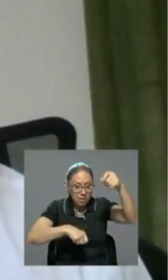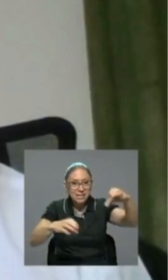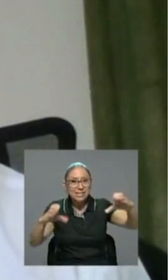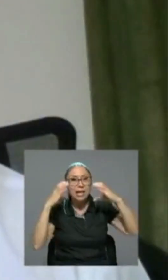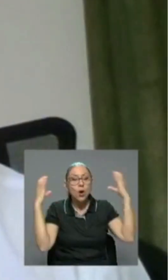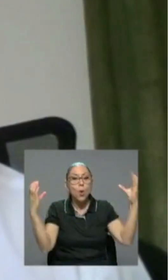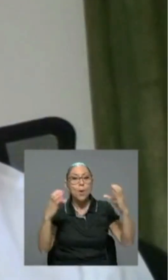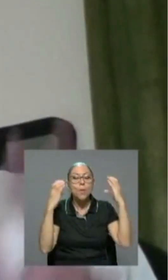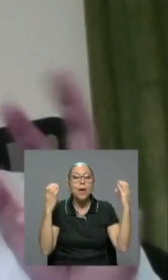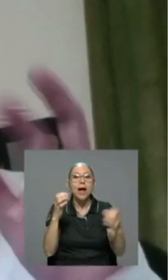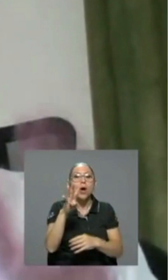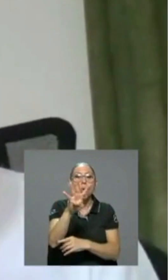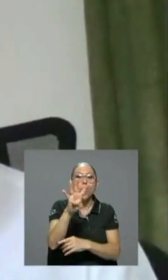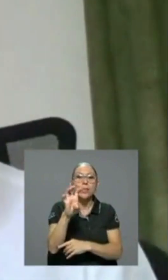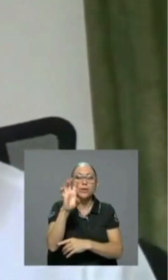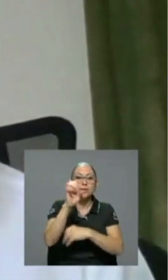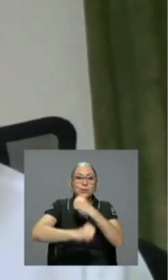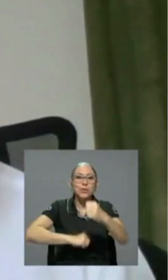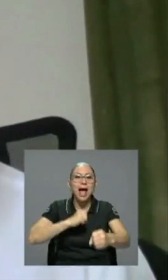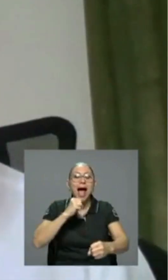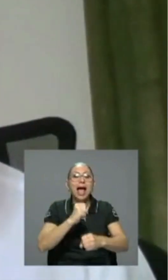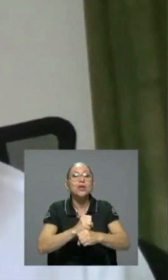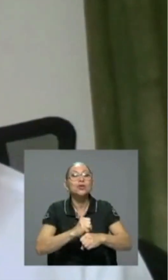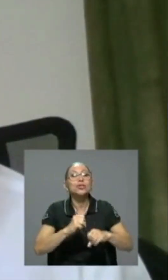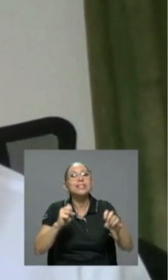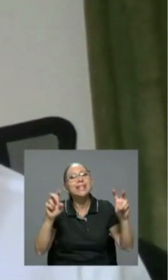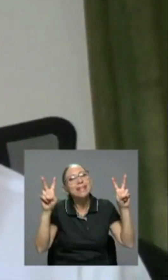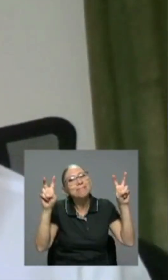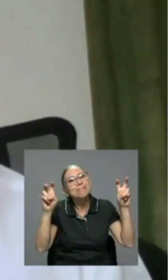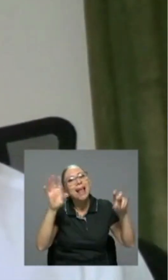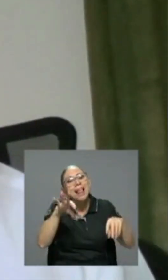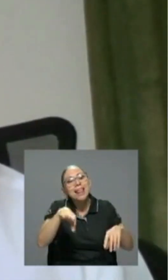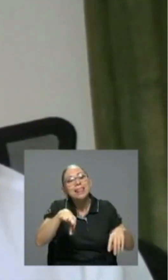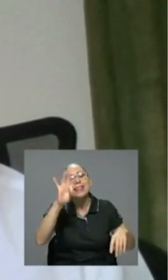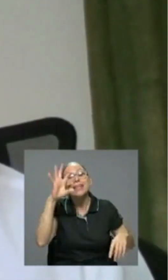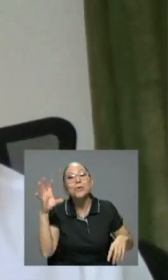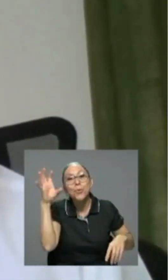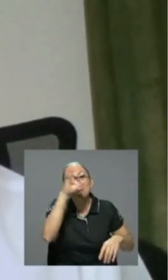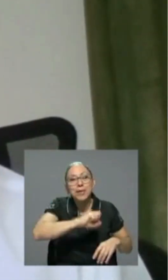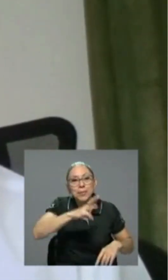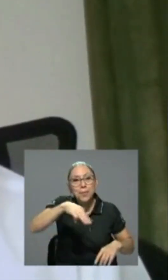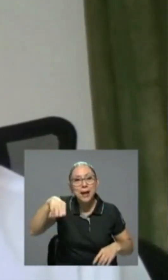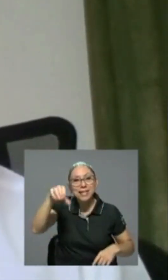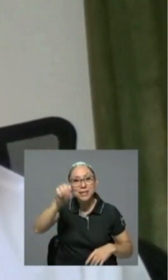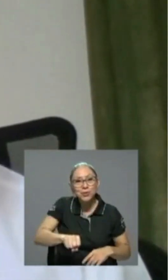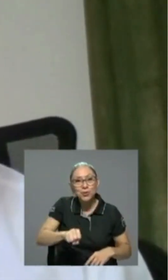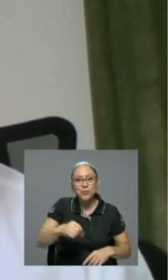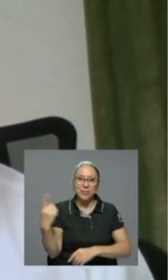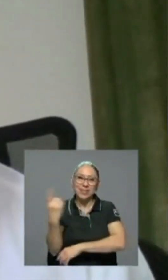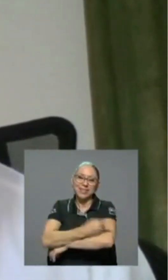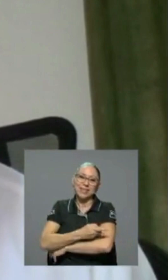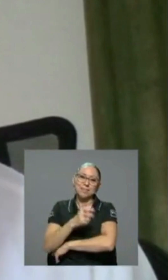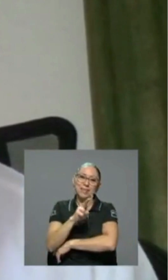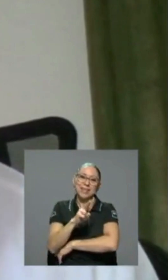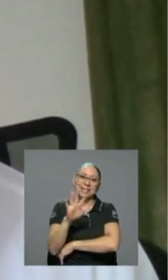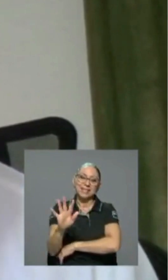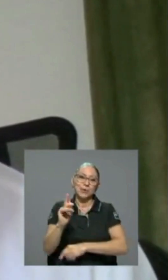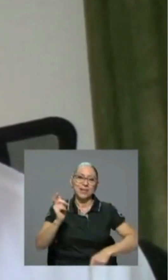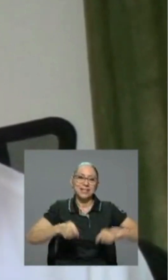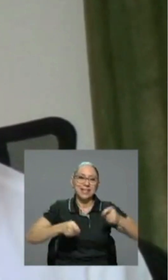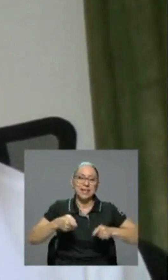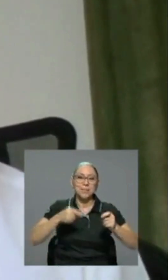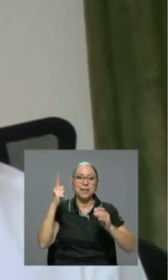cuarto centenario del descubrimiento de la Mar del Sur el 25 de septiembre de